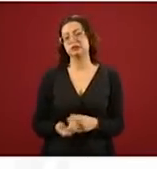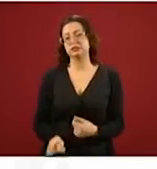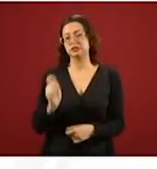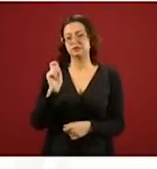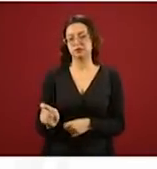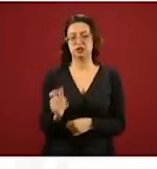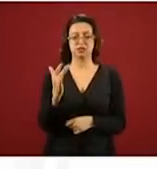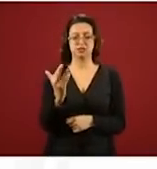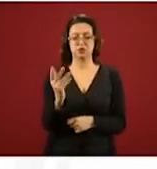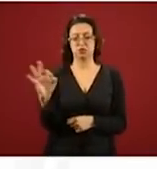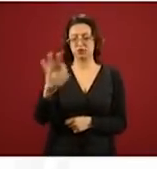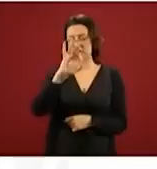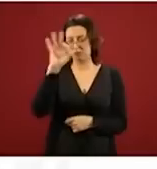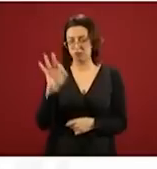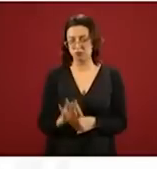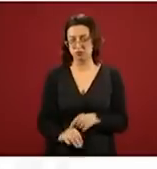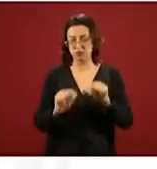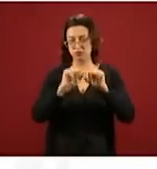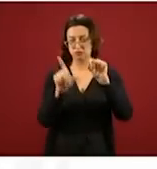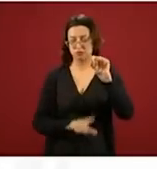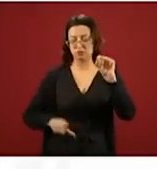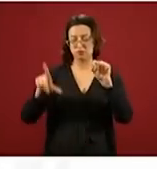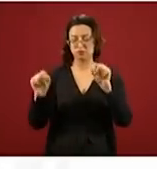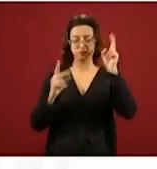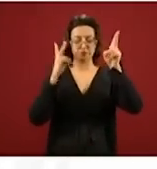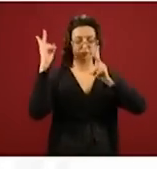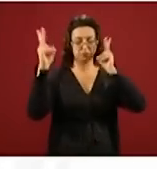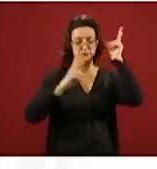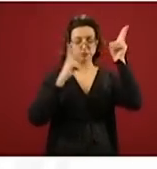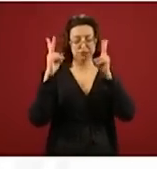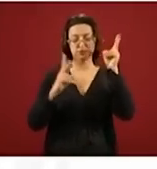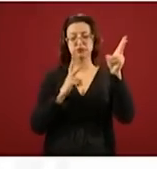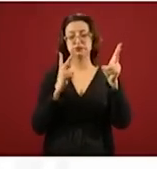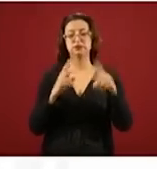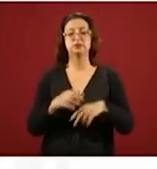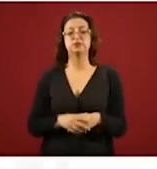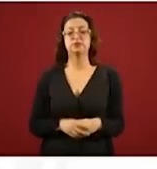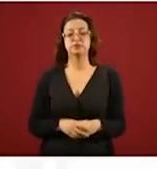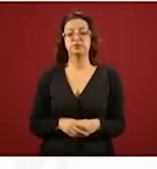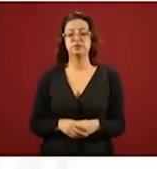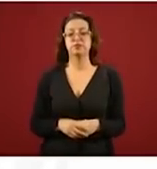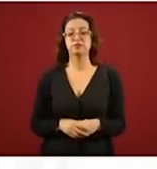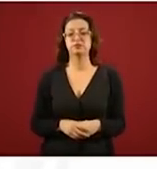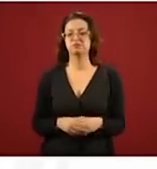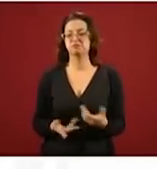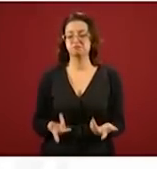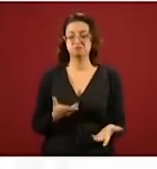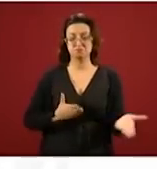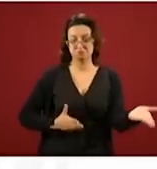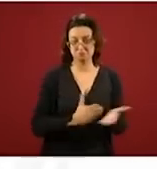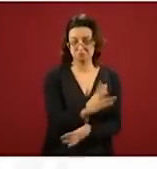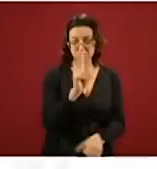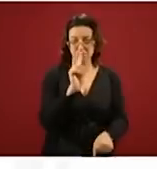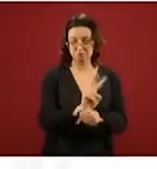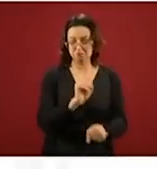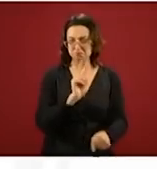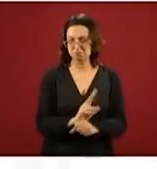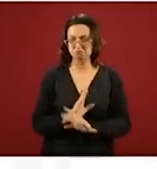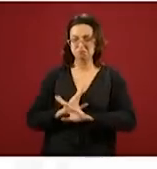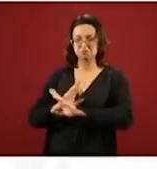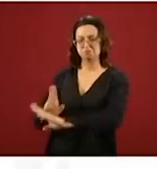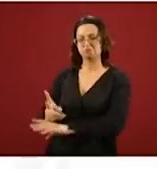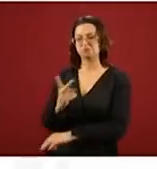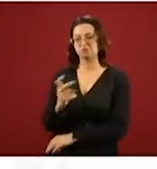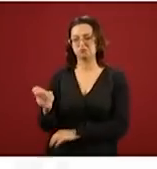50% de las gasolineras del país fueron visitados el año pasado se negaron a ser verificadas 262